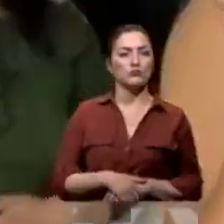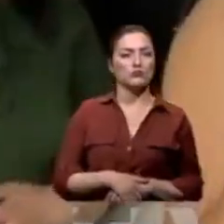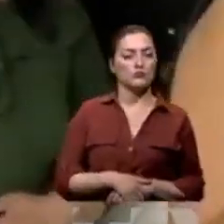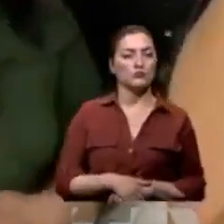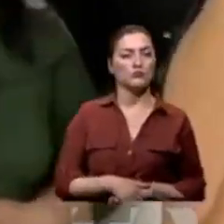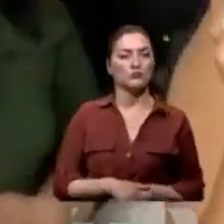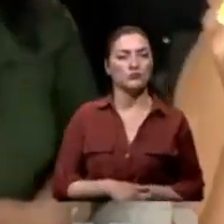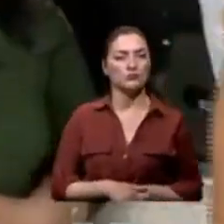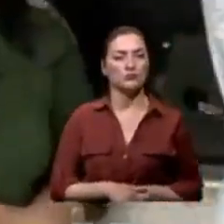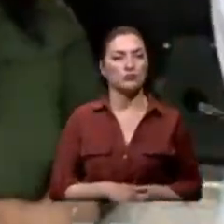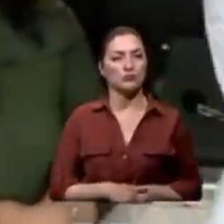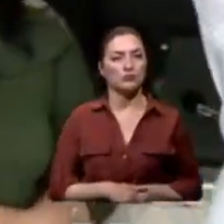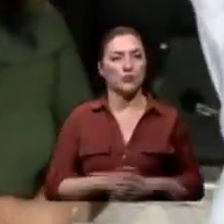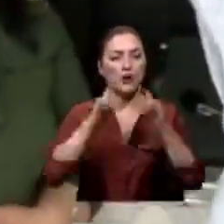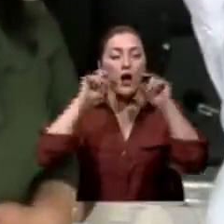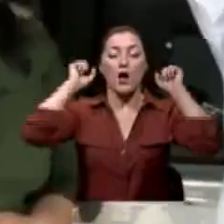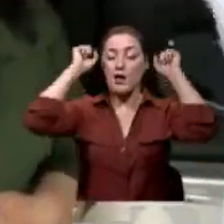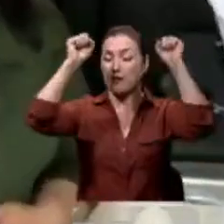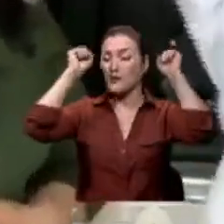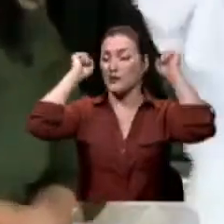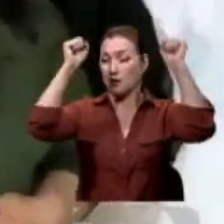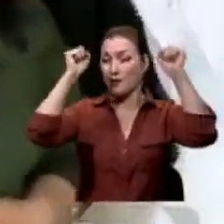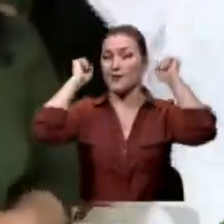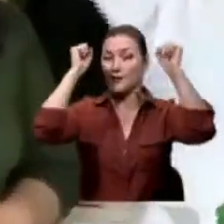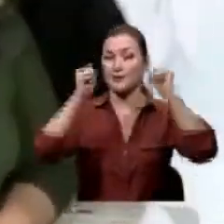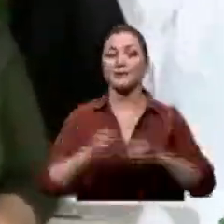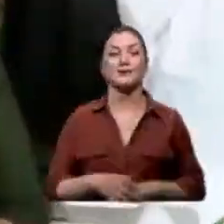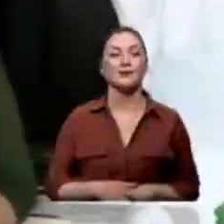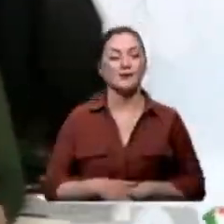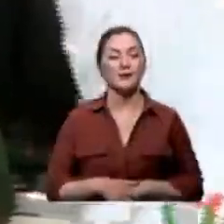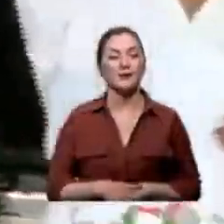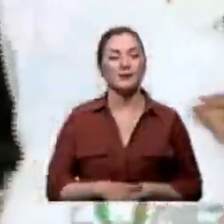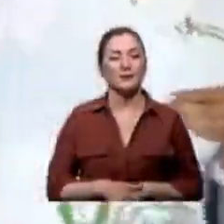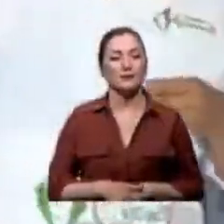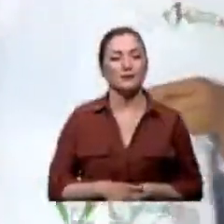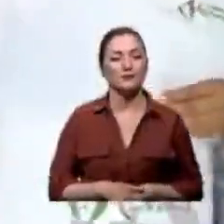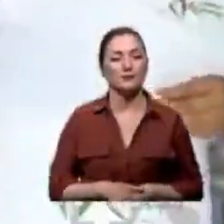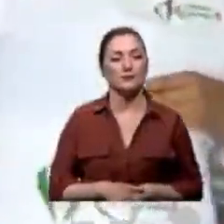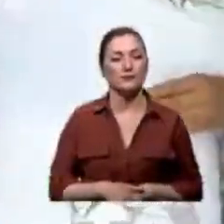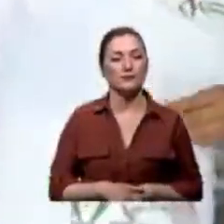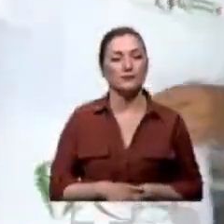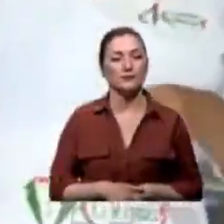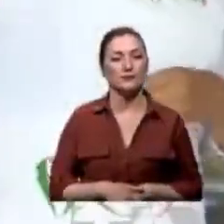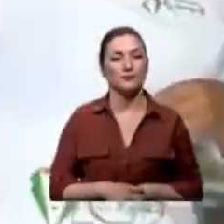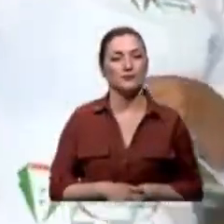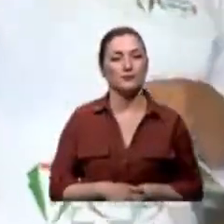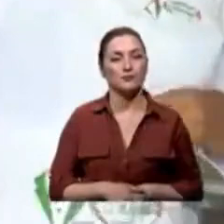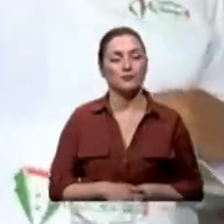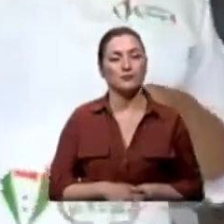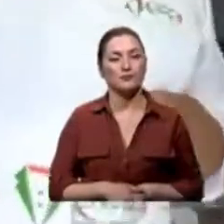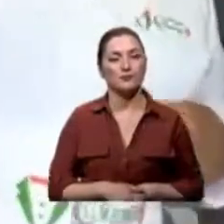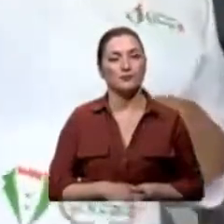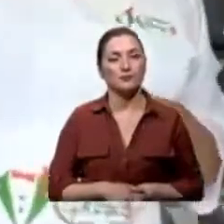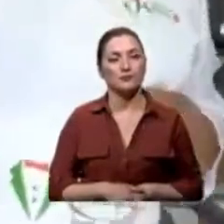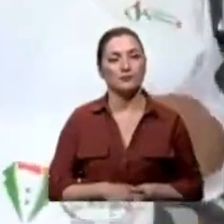además tremenda barra que han preparado hoy. El Marqués, El Marqués, El Marqués, El Marqués, El